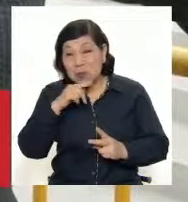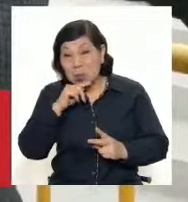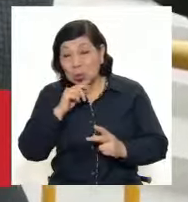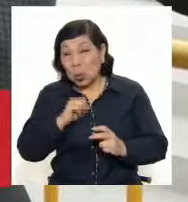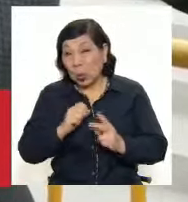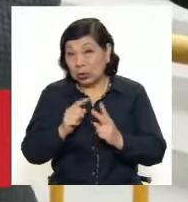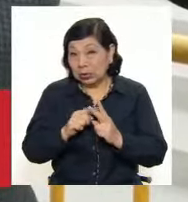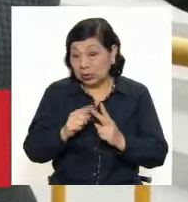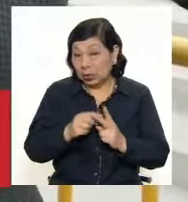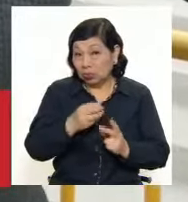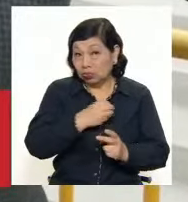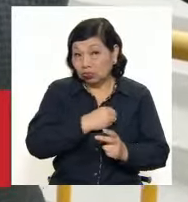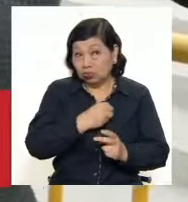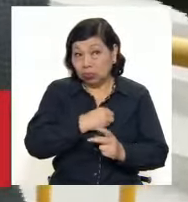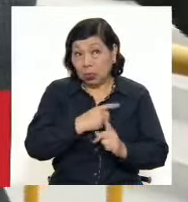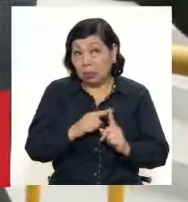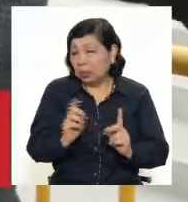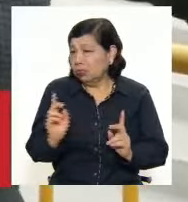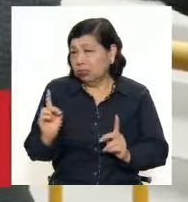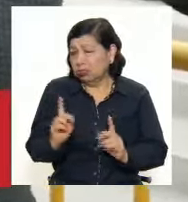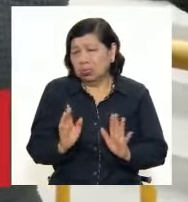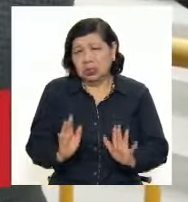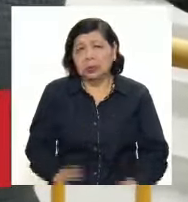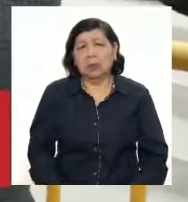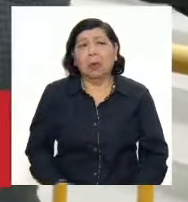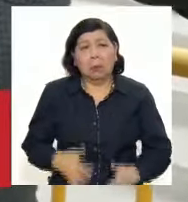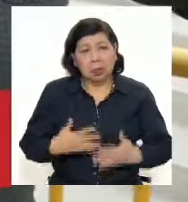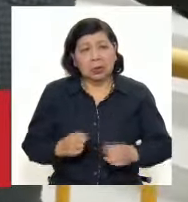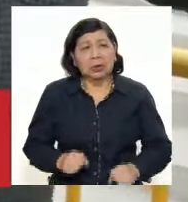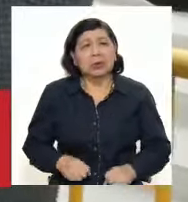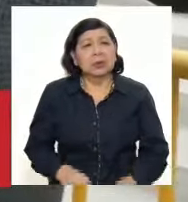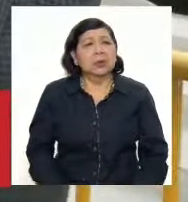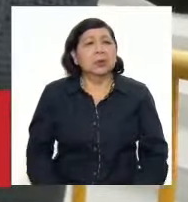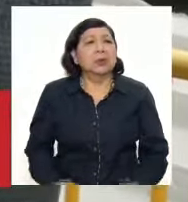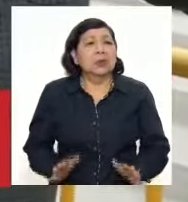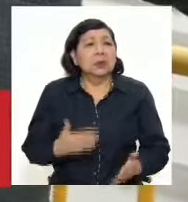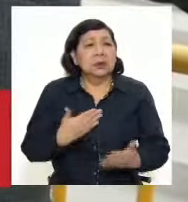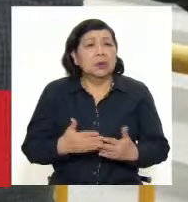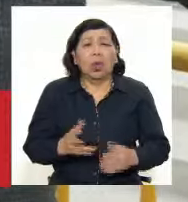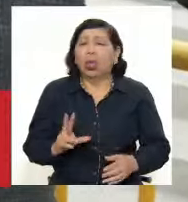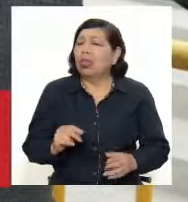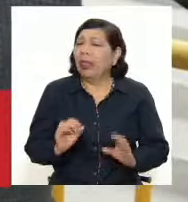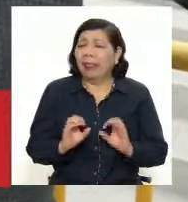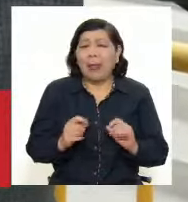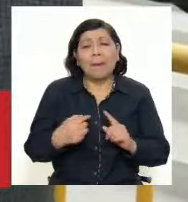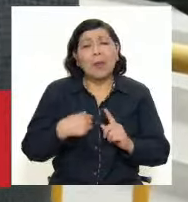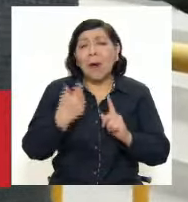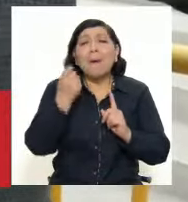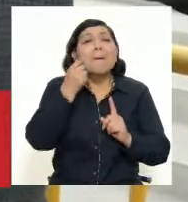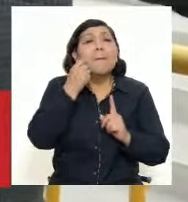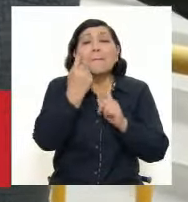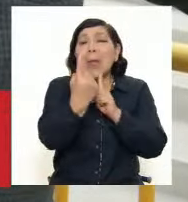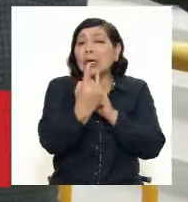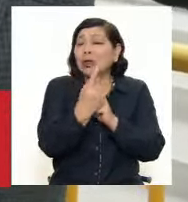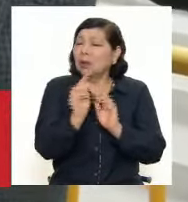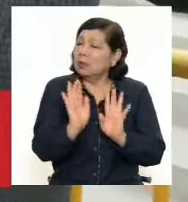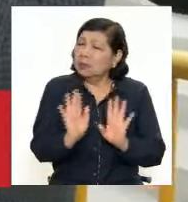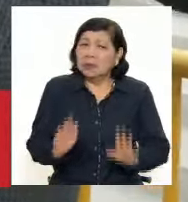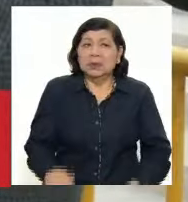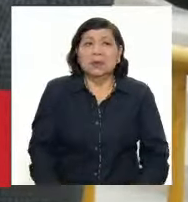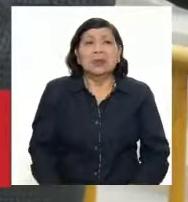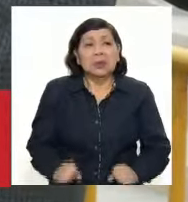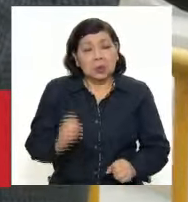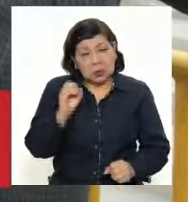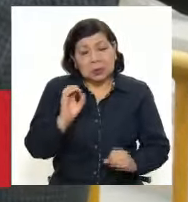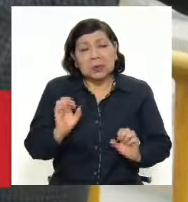la familia para darle el sentido pésame o desde acá también puede hacerle llegar? Bueno, muchas gracias. No lo he hecho personalmente, pero ya que tengo